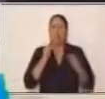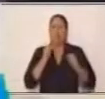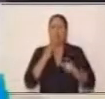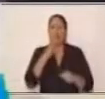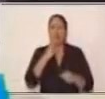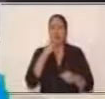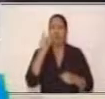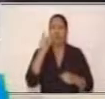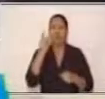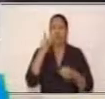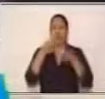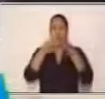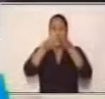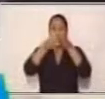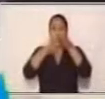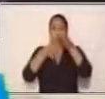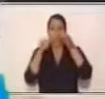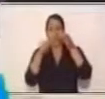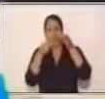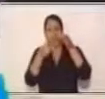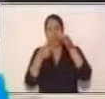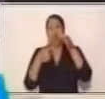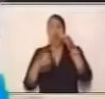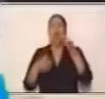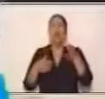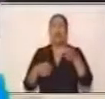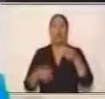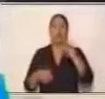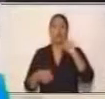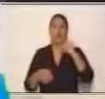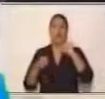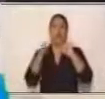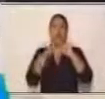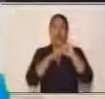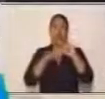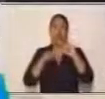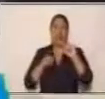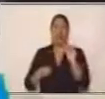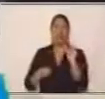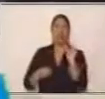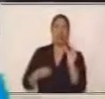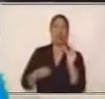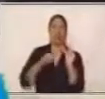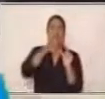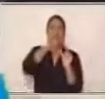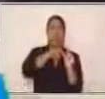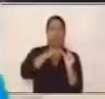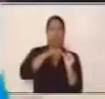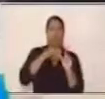podemos apreciar de que también tiene un ángulo agudo. ¿Bien?